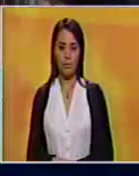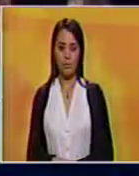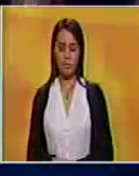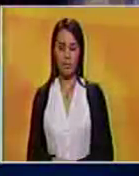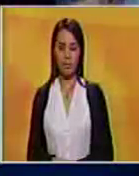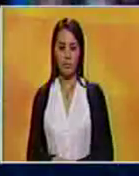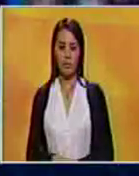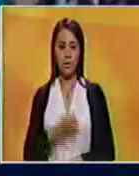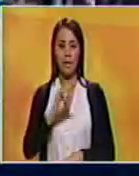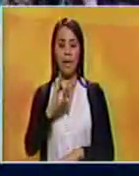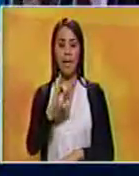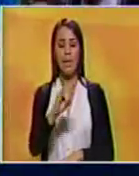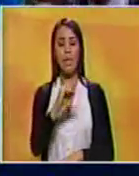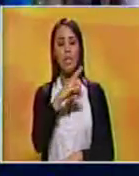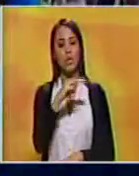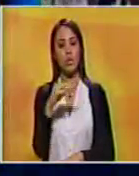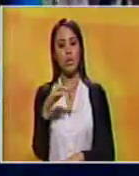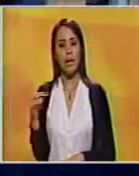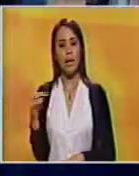En Indonesia subió a